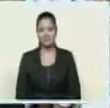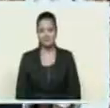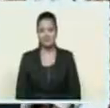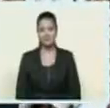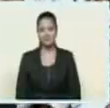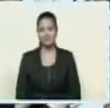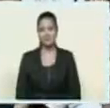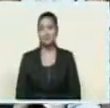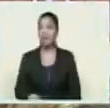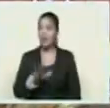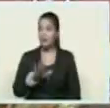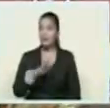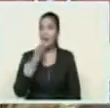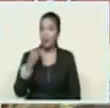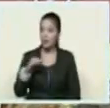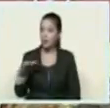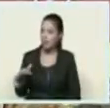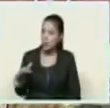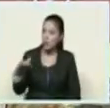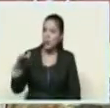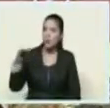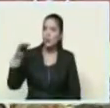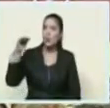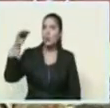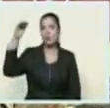así creció nuestra juventud